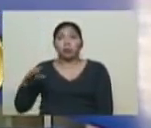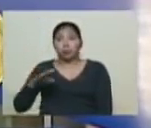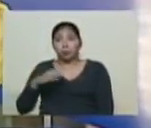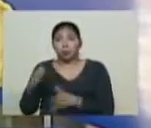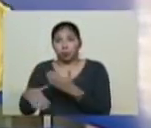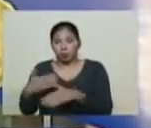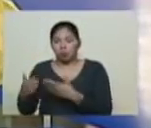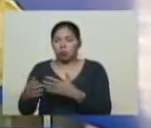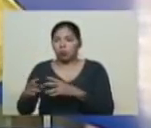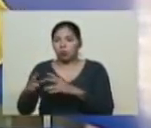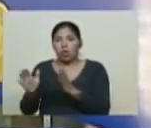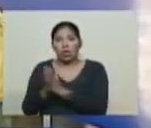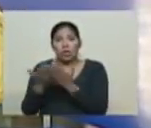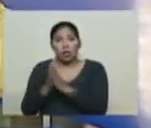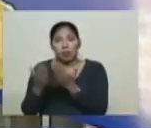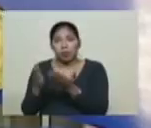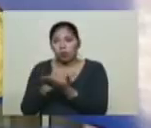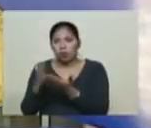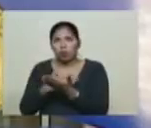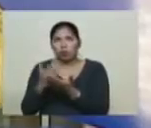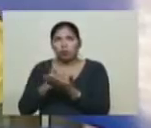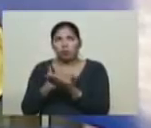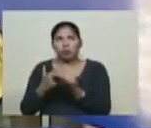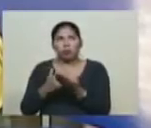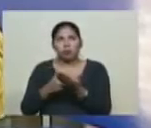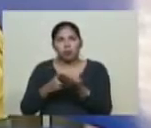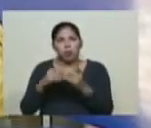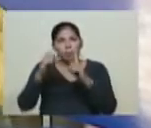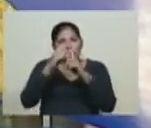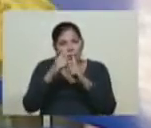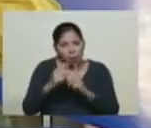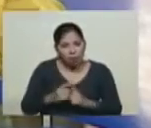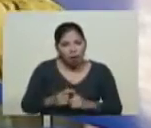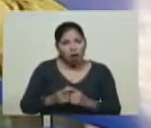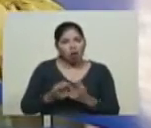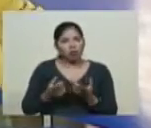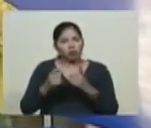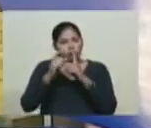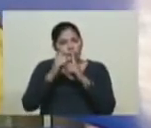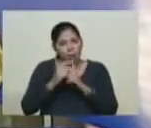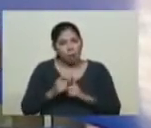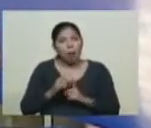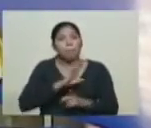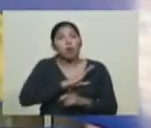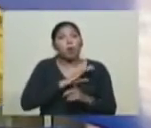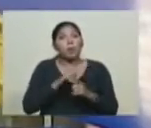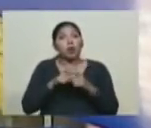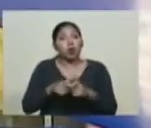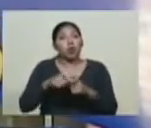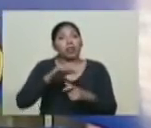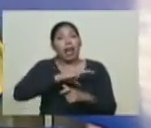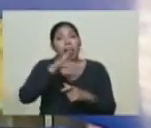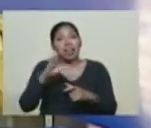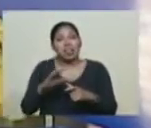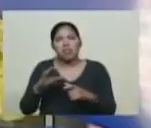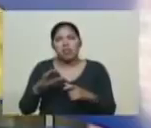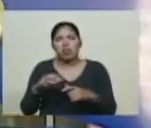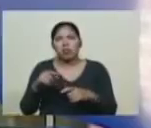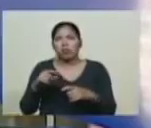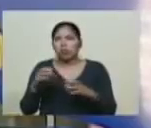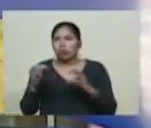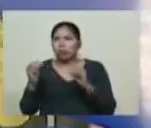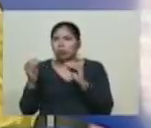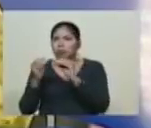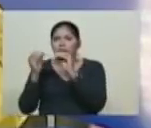donde había muchas voces, muchas palabras, muchas expresiones del Caribe que eran intactas significaban lo mismo